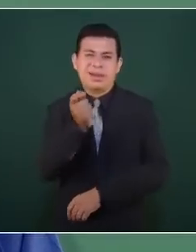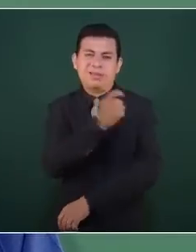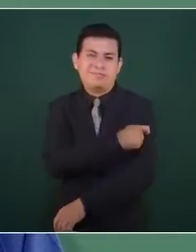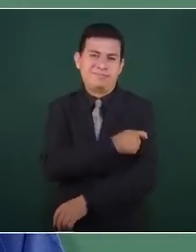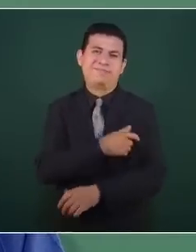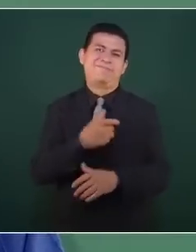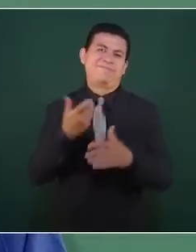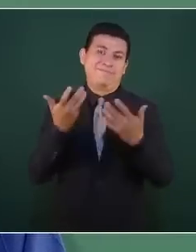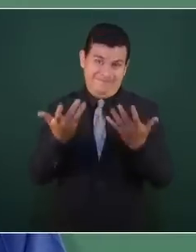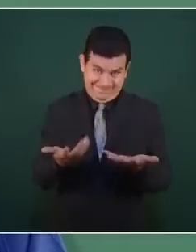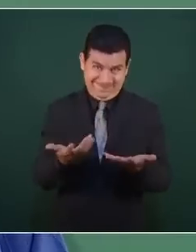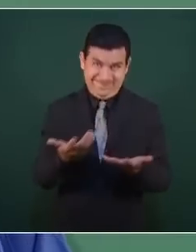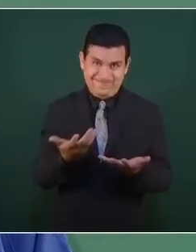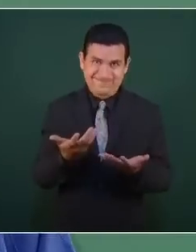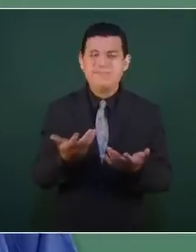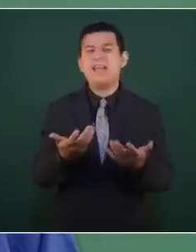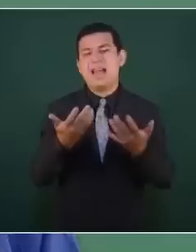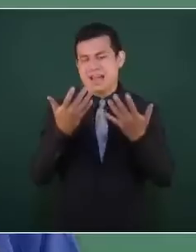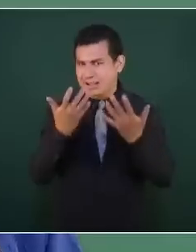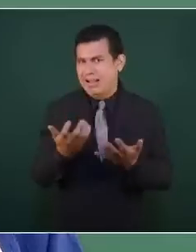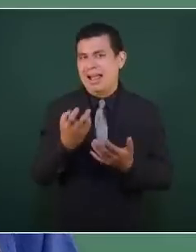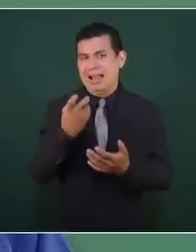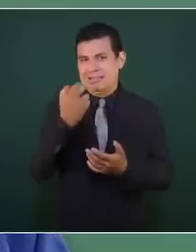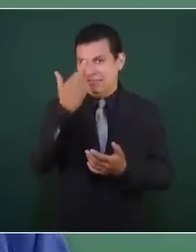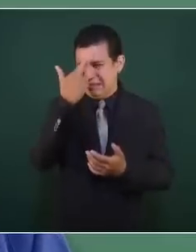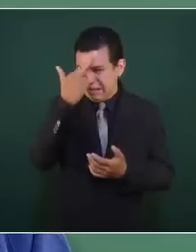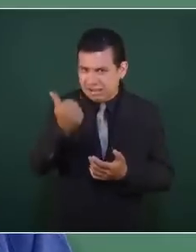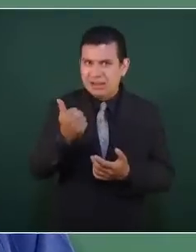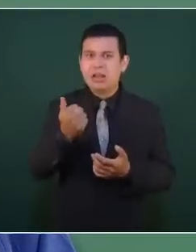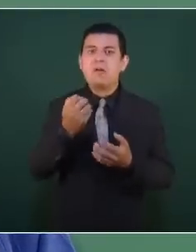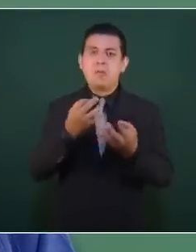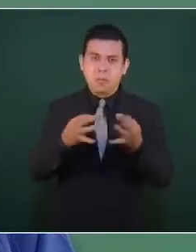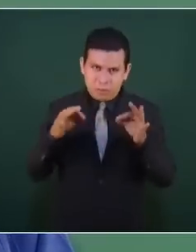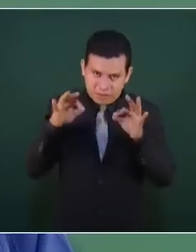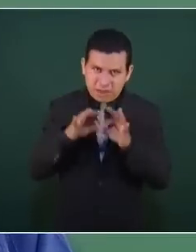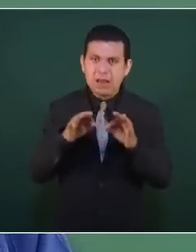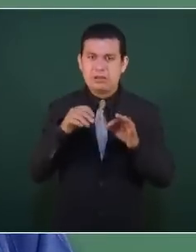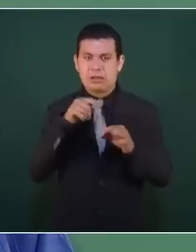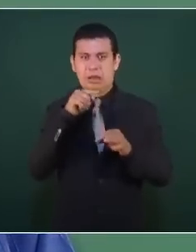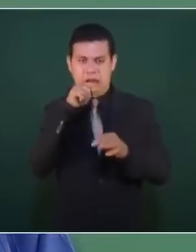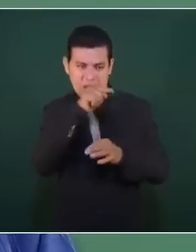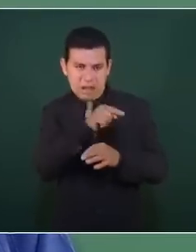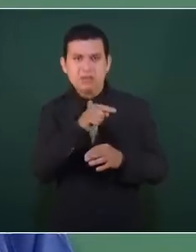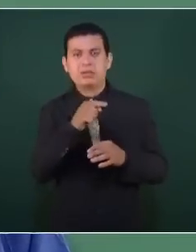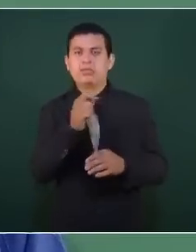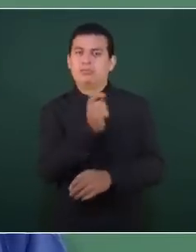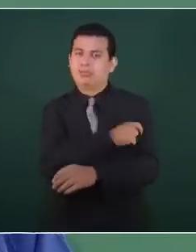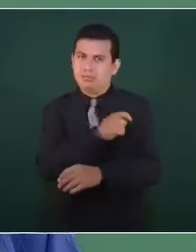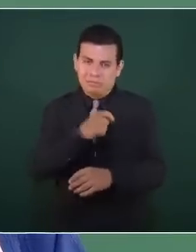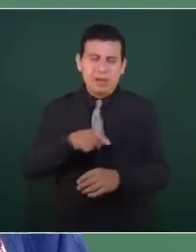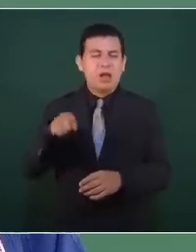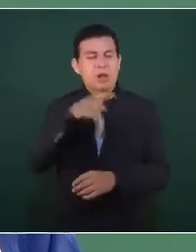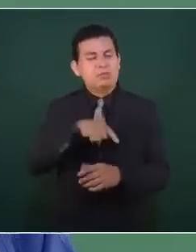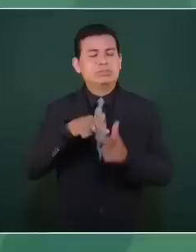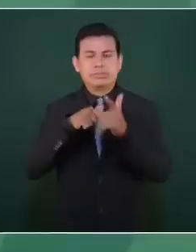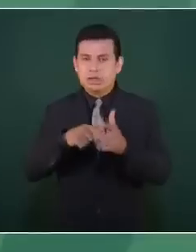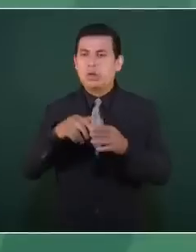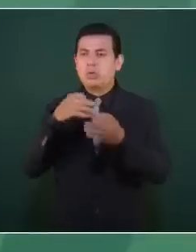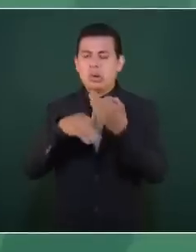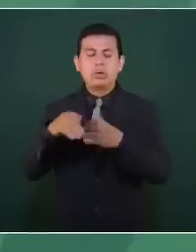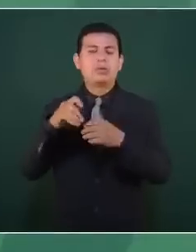Entonces, estando vacunados se tiene protección. Vamos a continuar vacunando a